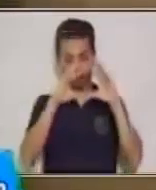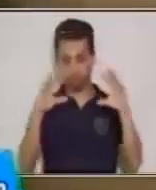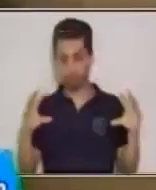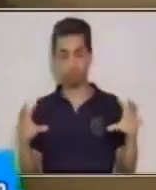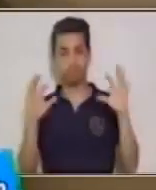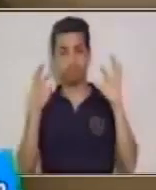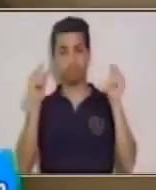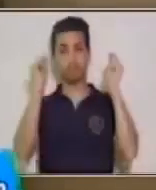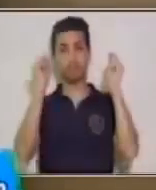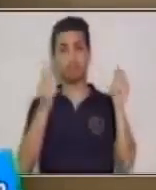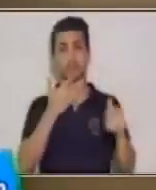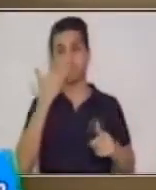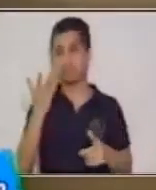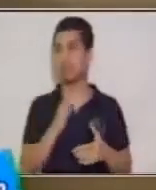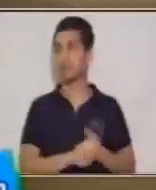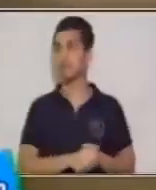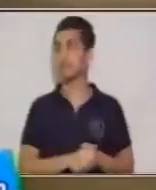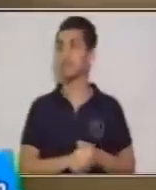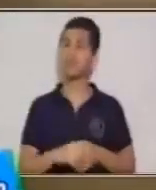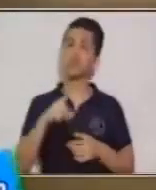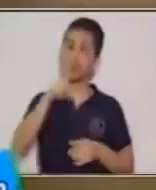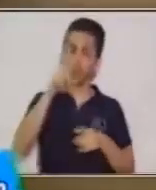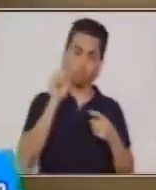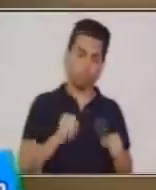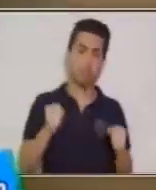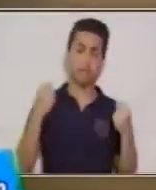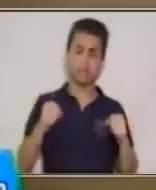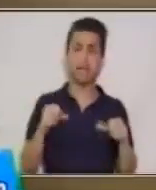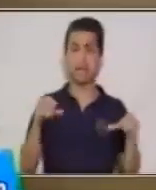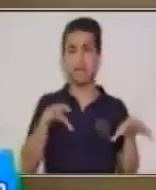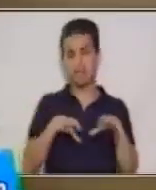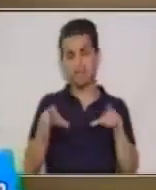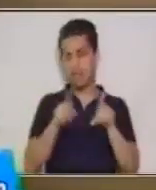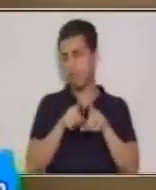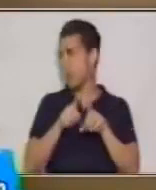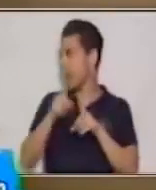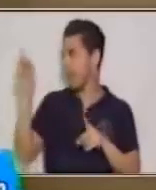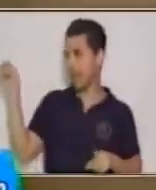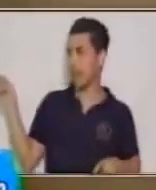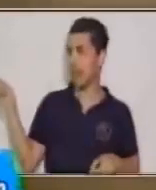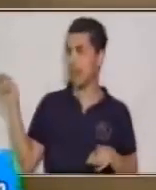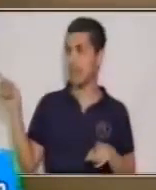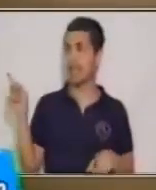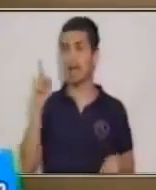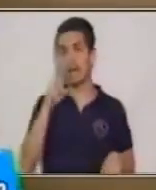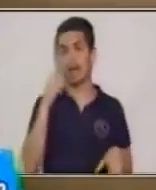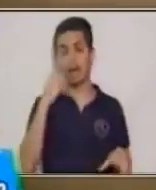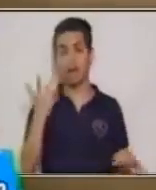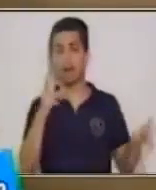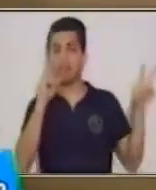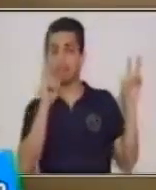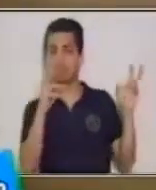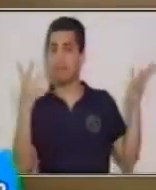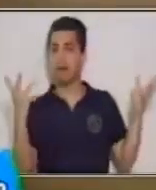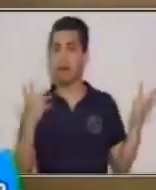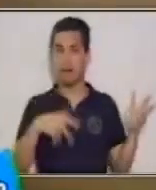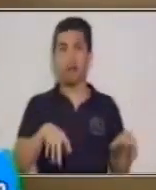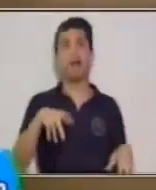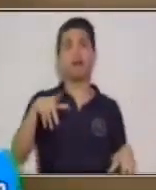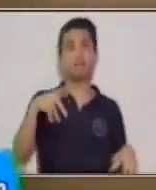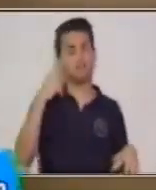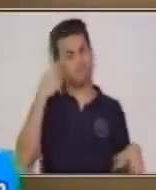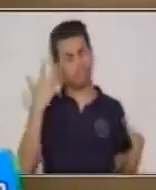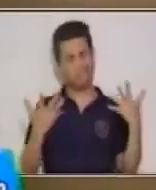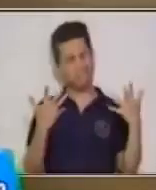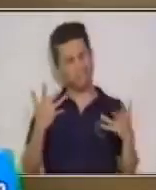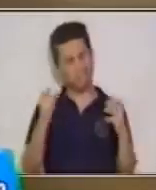eficaz. Yo te invito a que tú puedas realizar actividades similares a estas donde esté un tema que se te haga difícil a